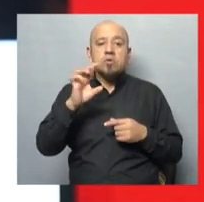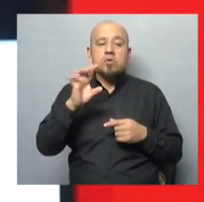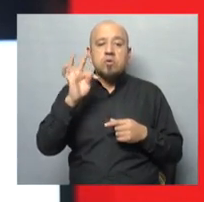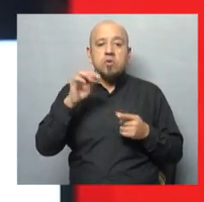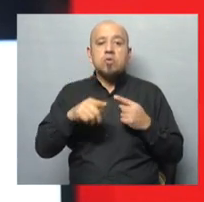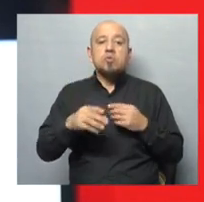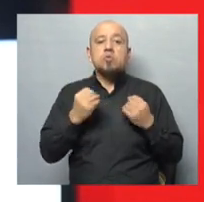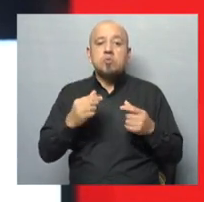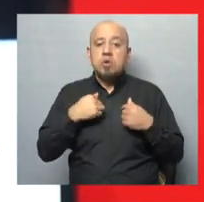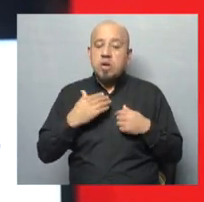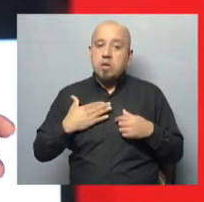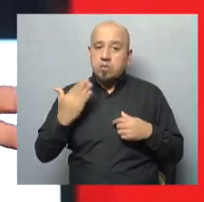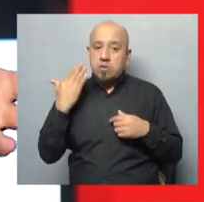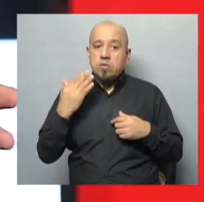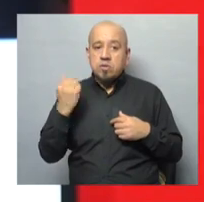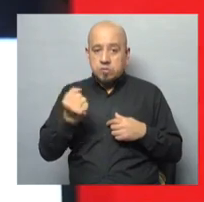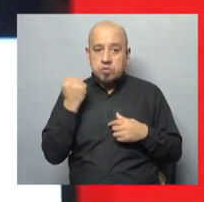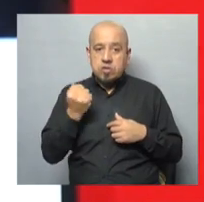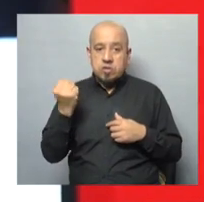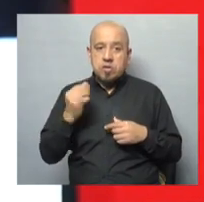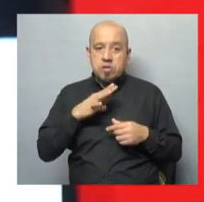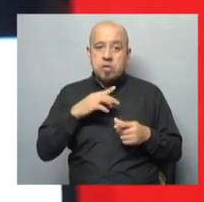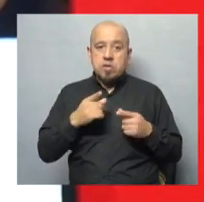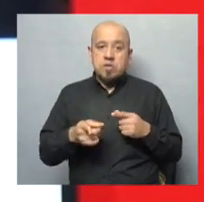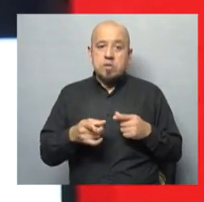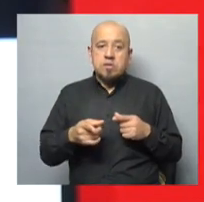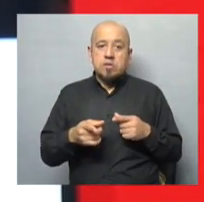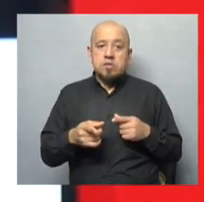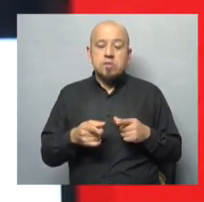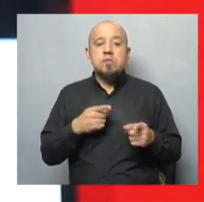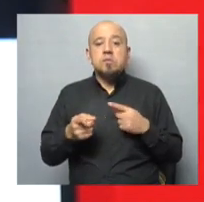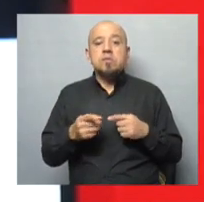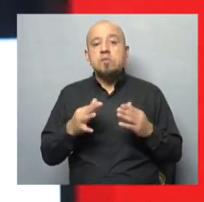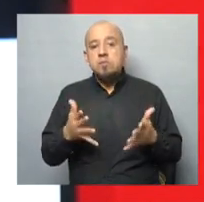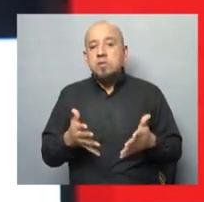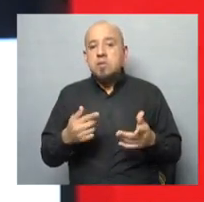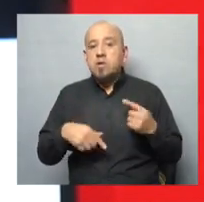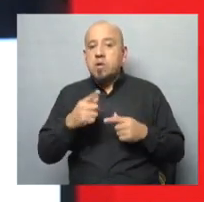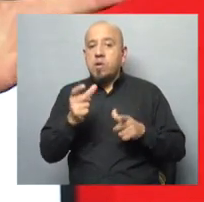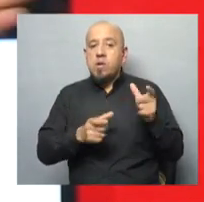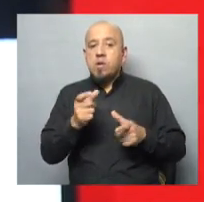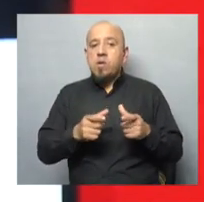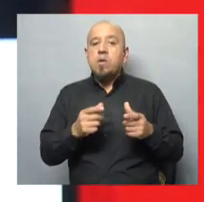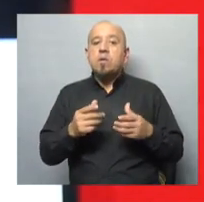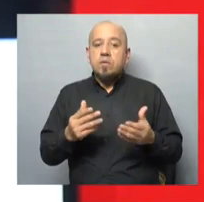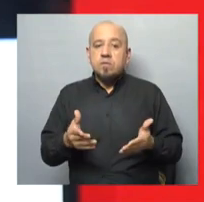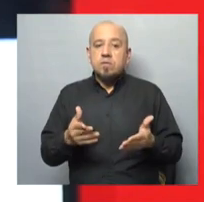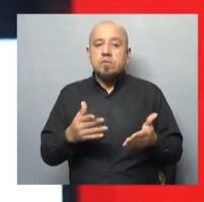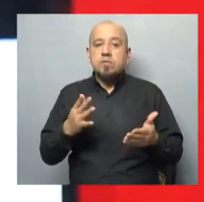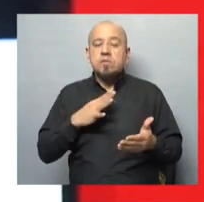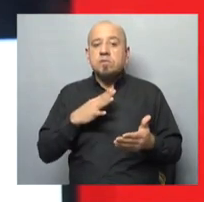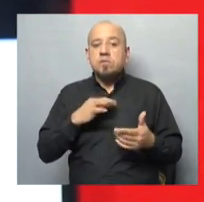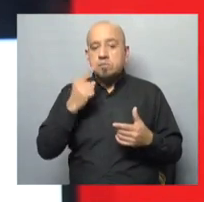tienen valor valen valen y eso para que lo perciba el espectador promedio cuesta un